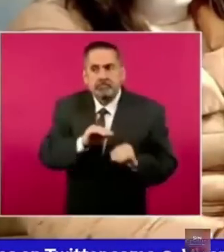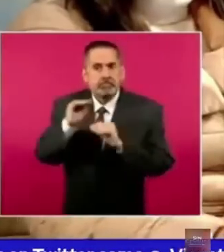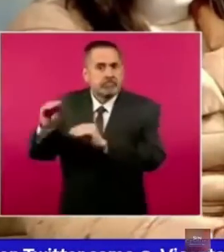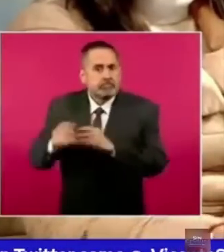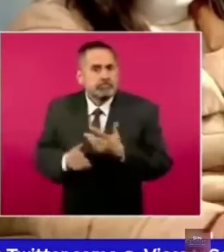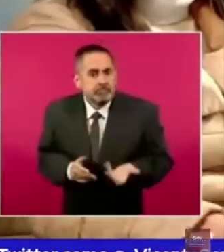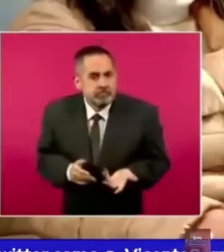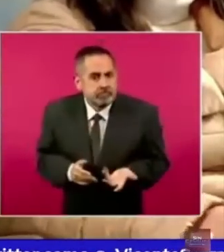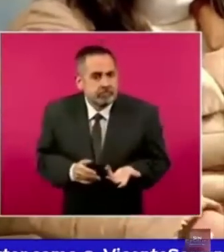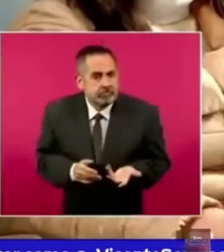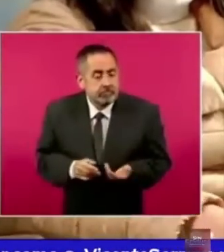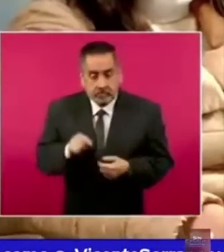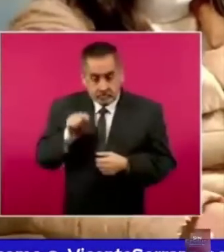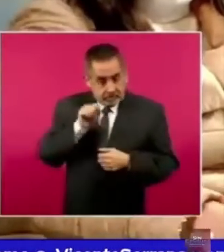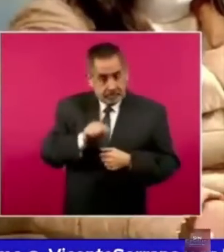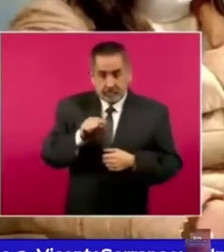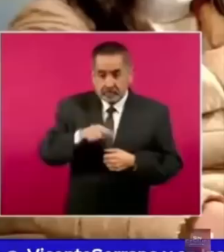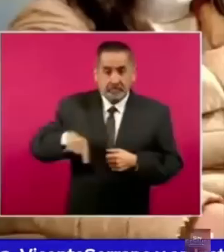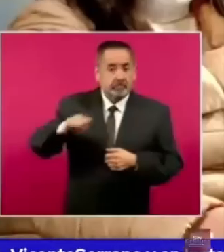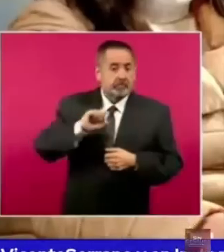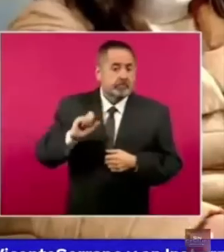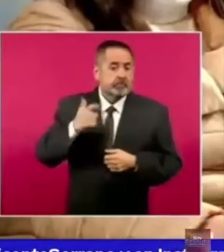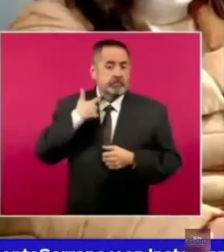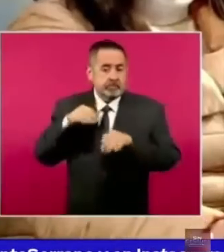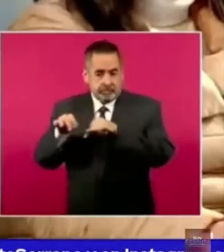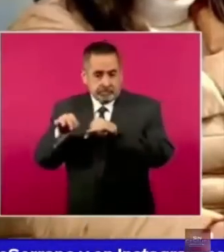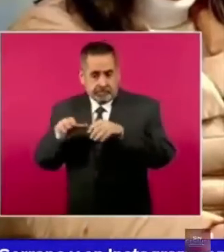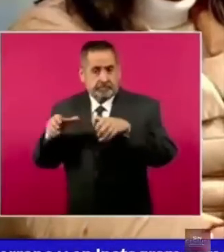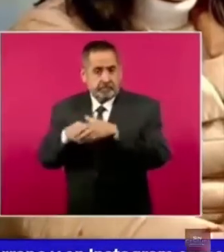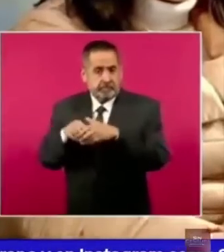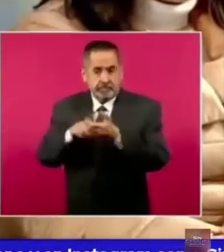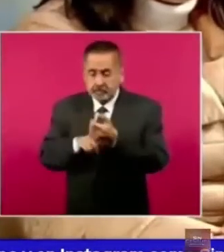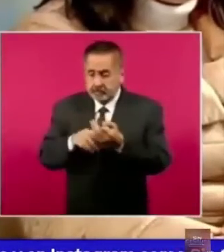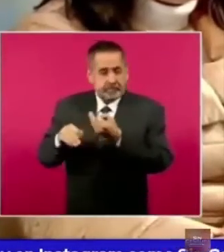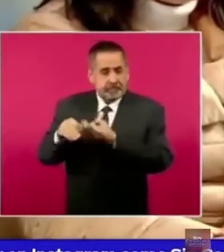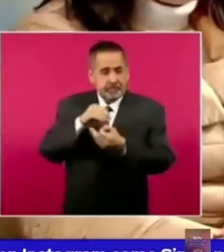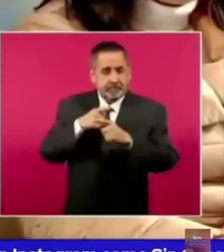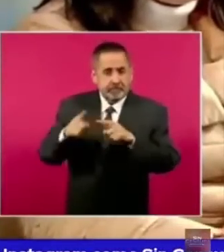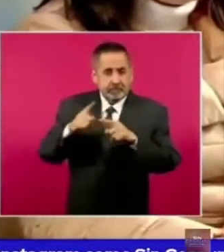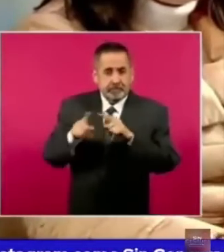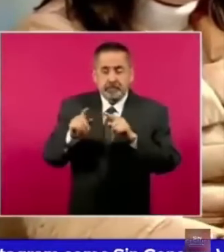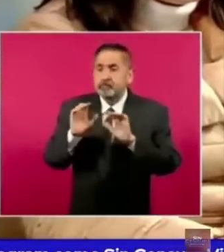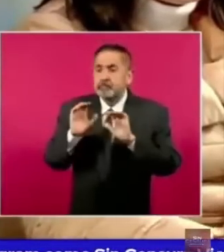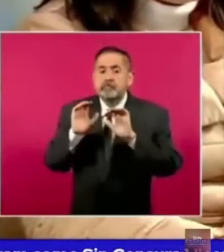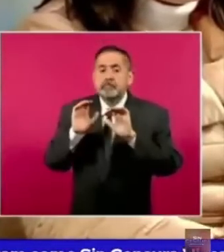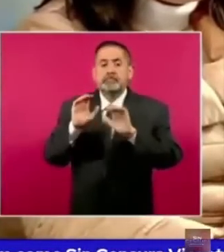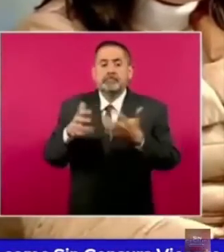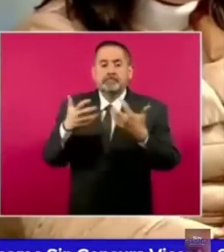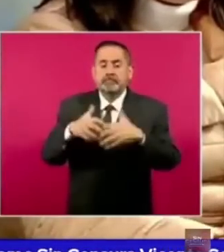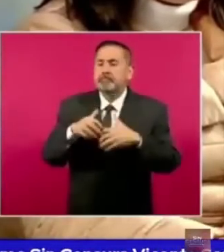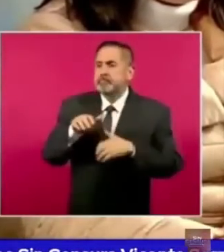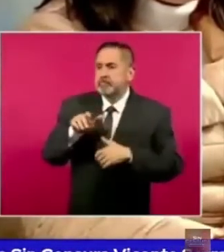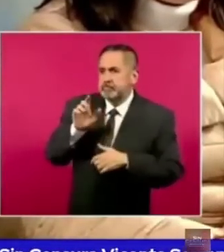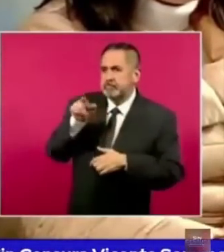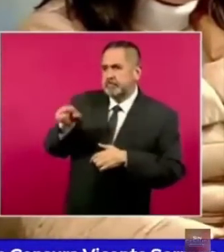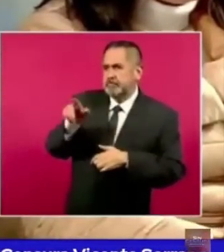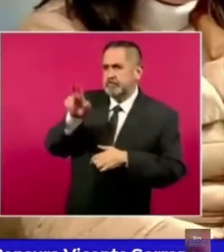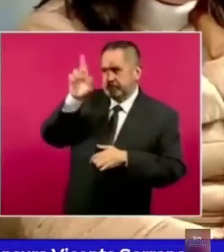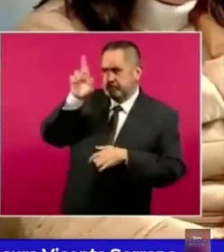Él y otros ex trabajadores y ex trabajadoras, a todas las empresas en donde intentan